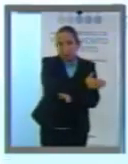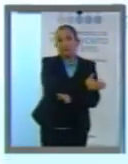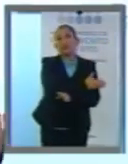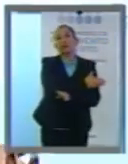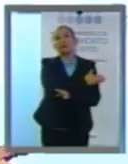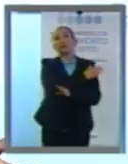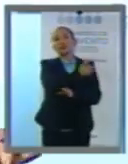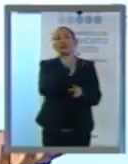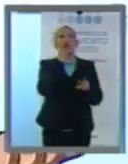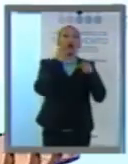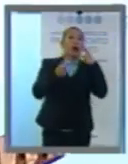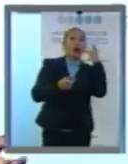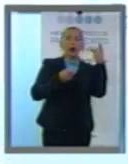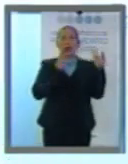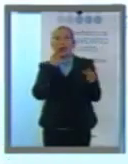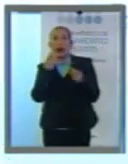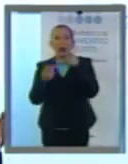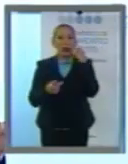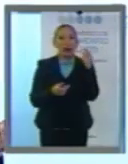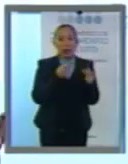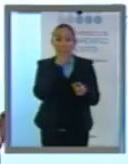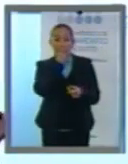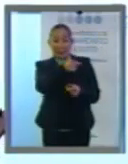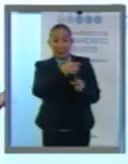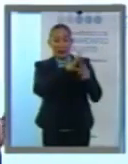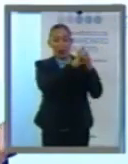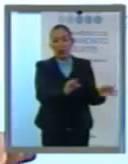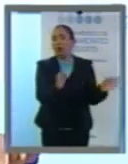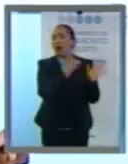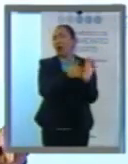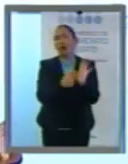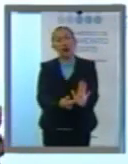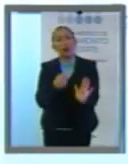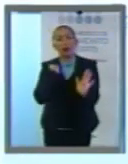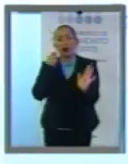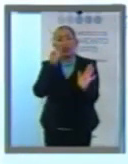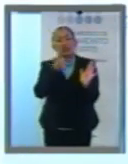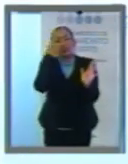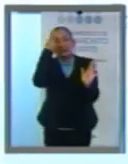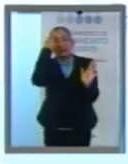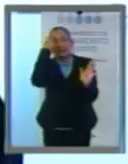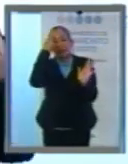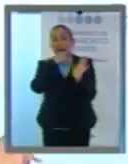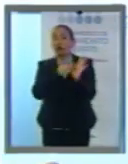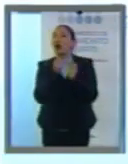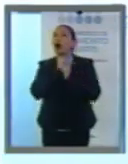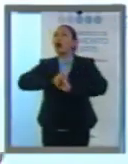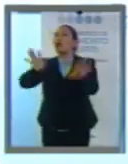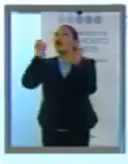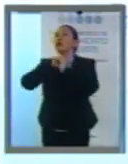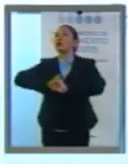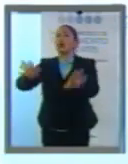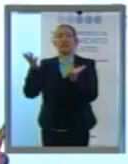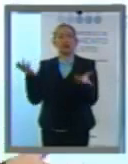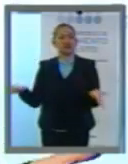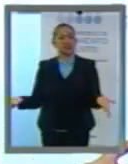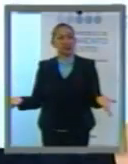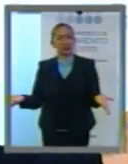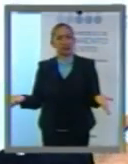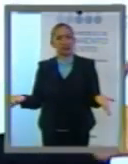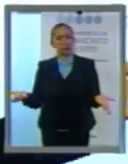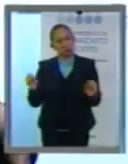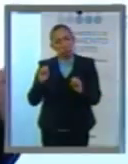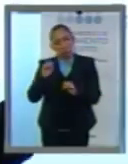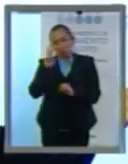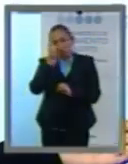en la retórica, encontramos que la rendición de cuentas también se entiende como el acto de informar, ¿no? Entonces, claro,